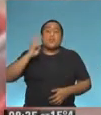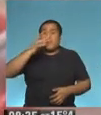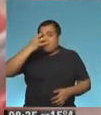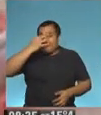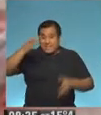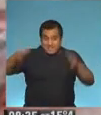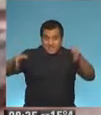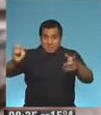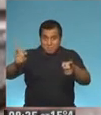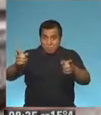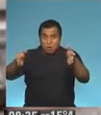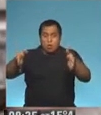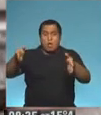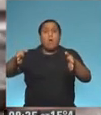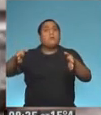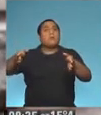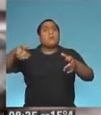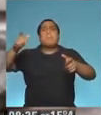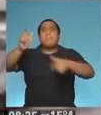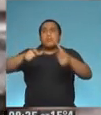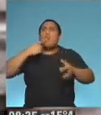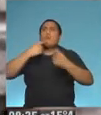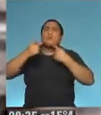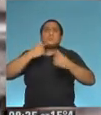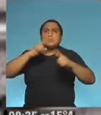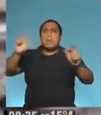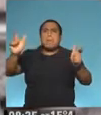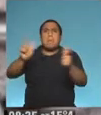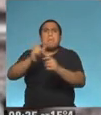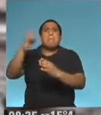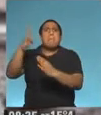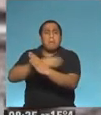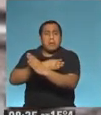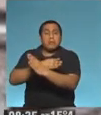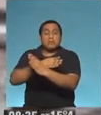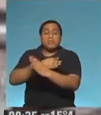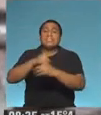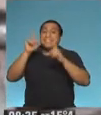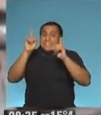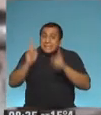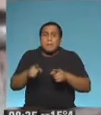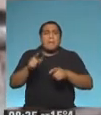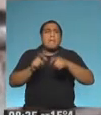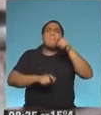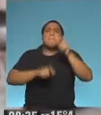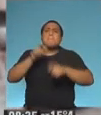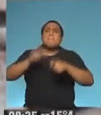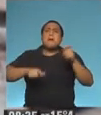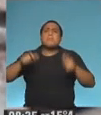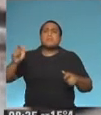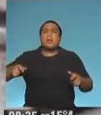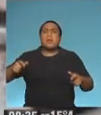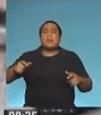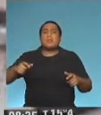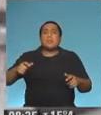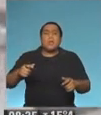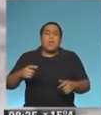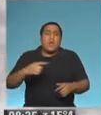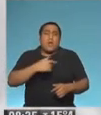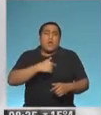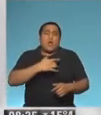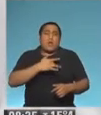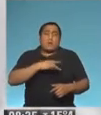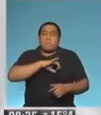una disminución drástica de las consultas, sino también de la cantidad de pacientes atendidos por infarto. Y no es